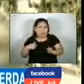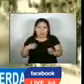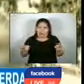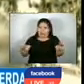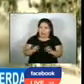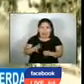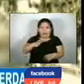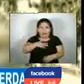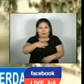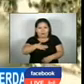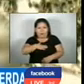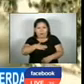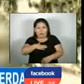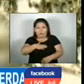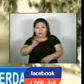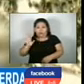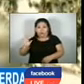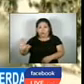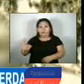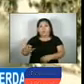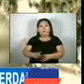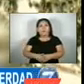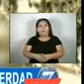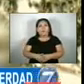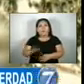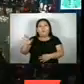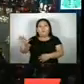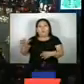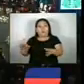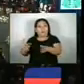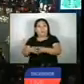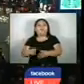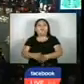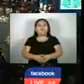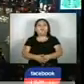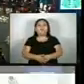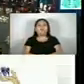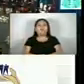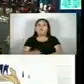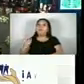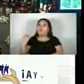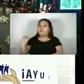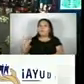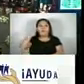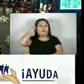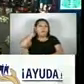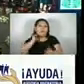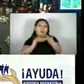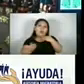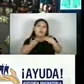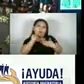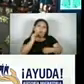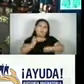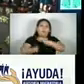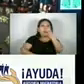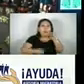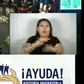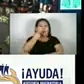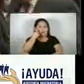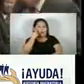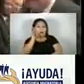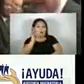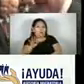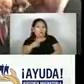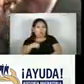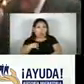menor idea de que eran parte de las sociedades nuestras. Además, relató la forma en la que tomaron su testimonio y negó que fuera